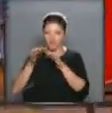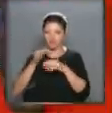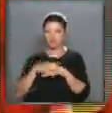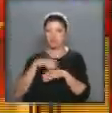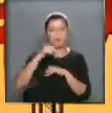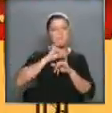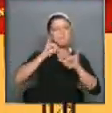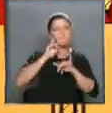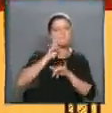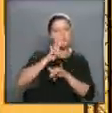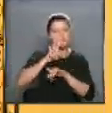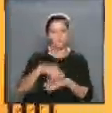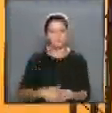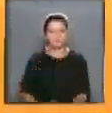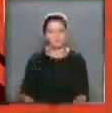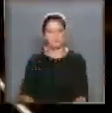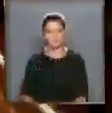avanzamos. Vamos a ver el informe.